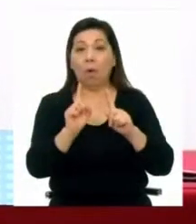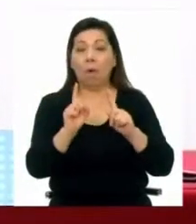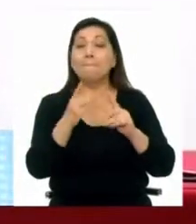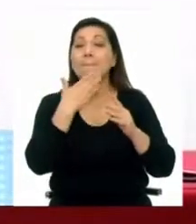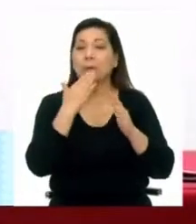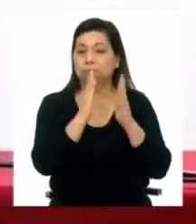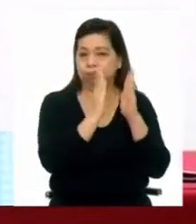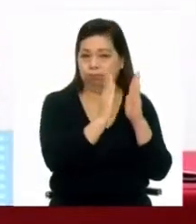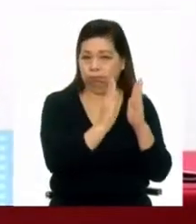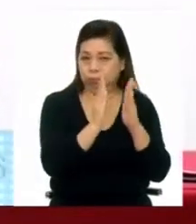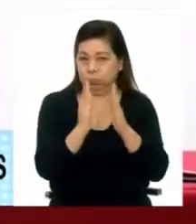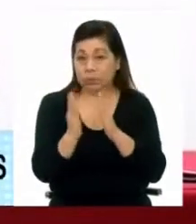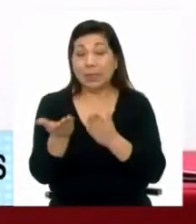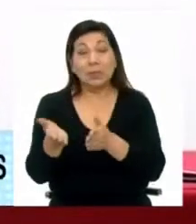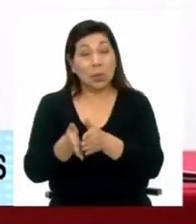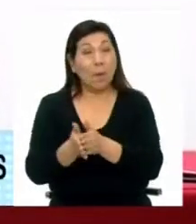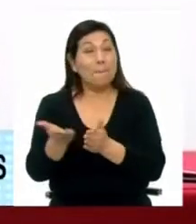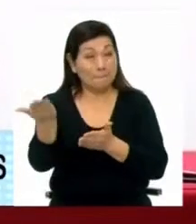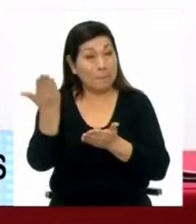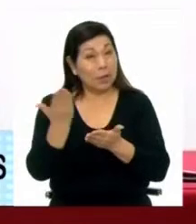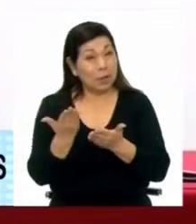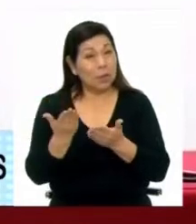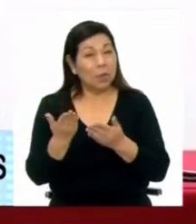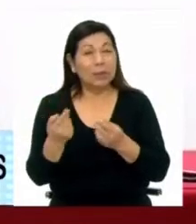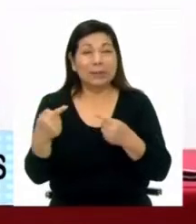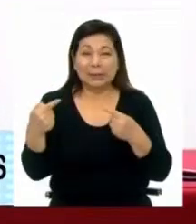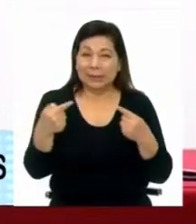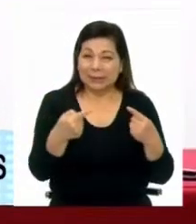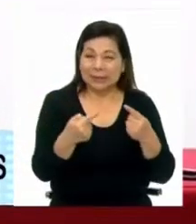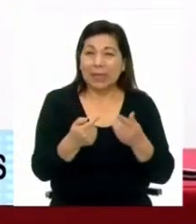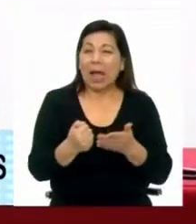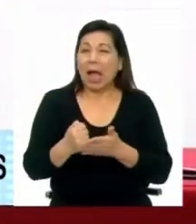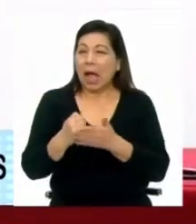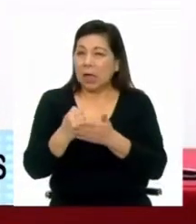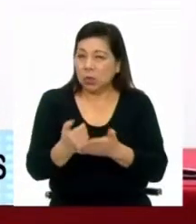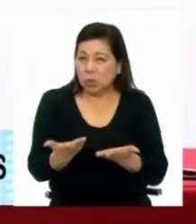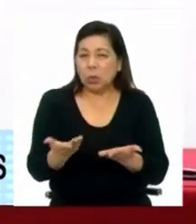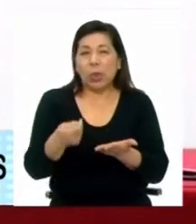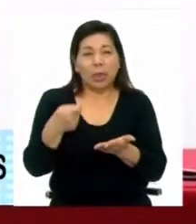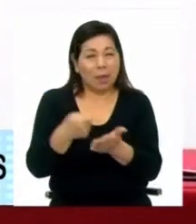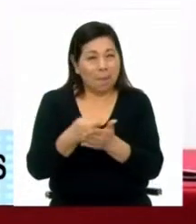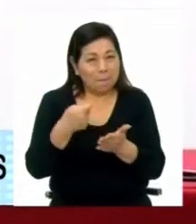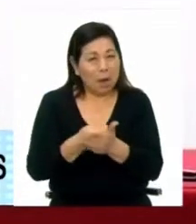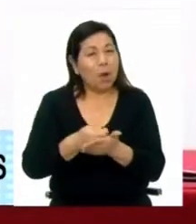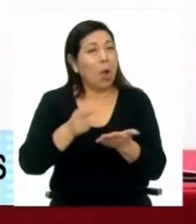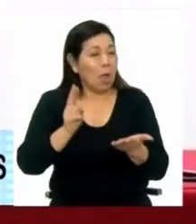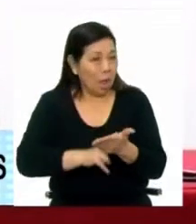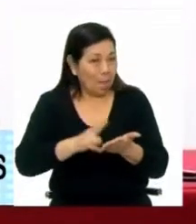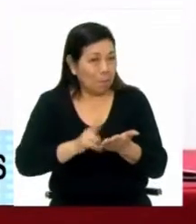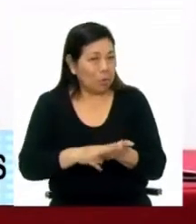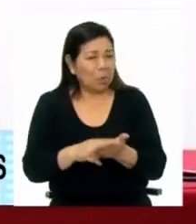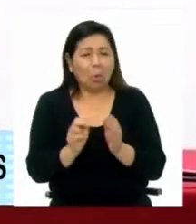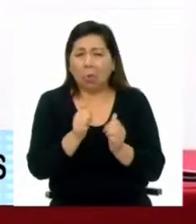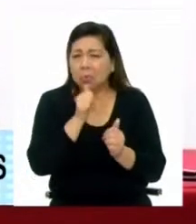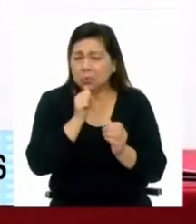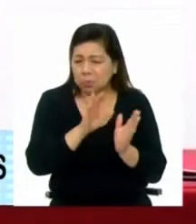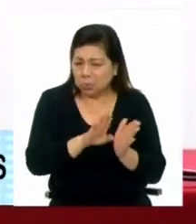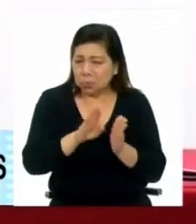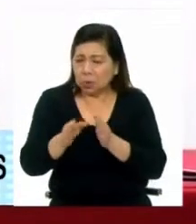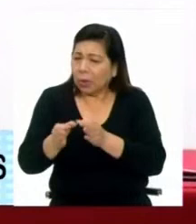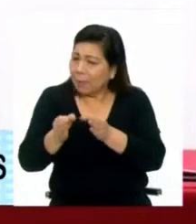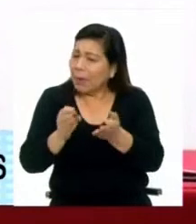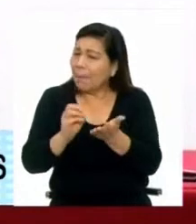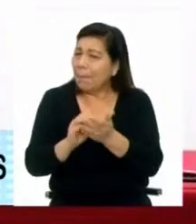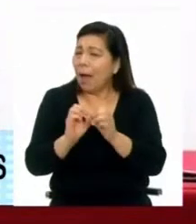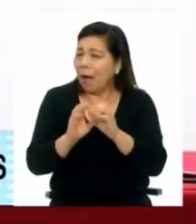poder establecer que estas reclamaciones, impugnaciones de las deudas tributarias tengan que hacerse de una manera particularmente